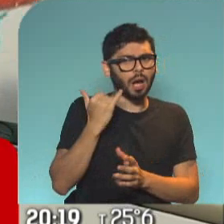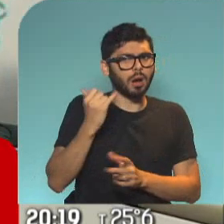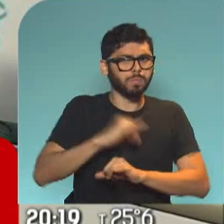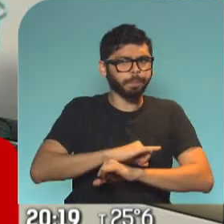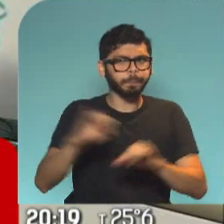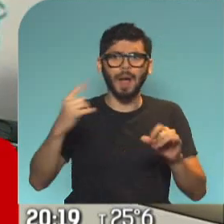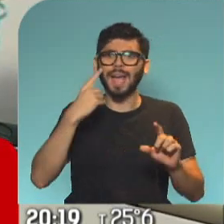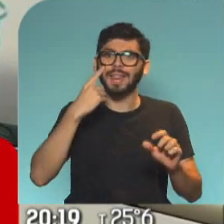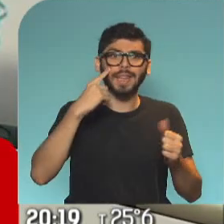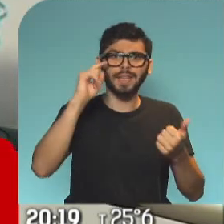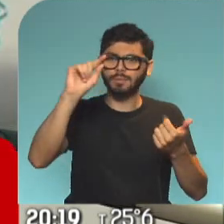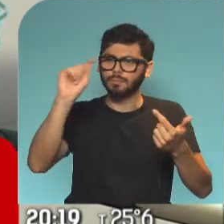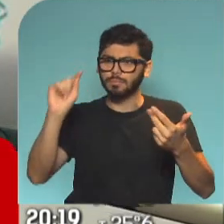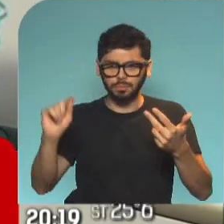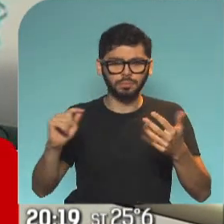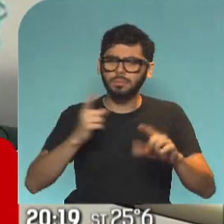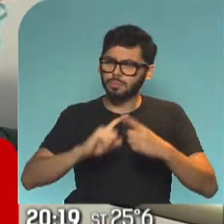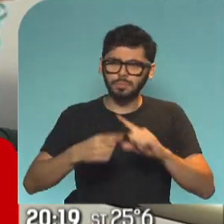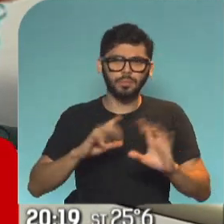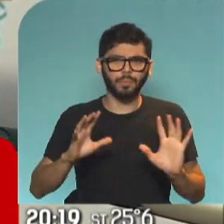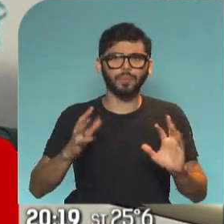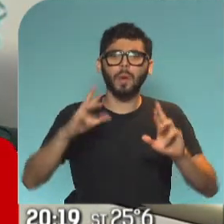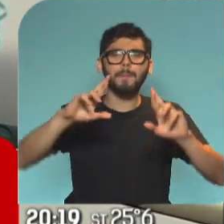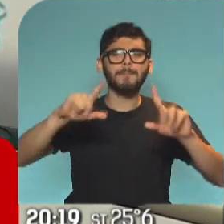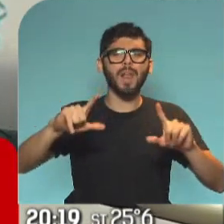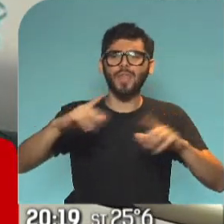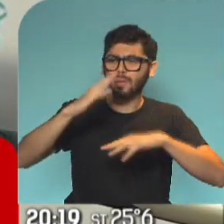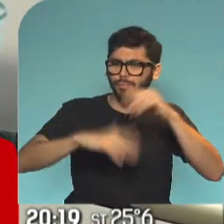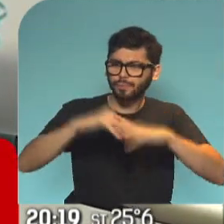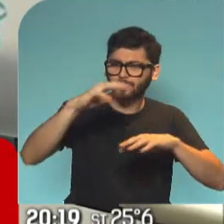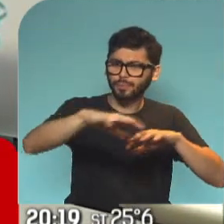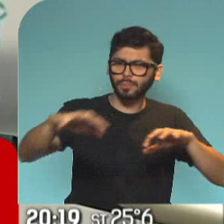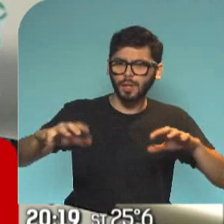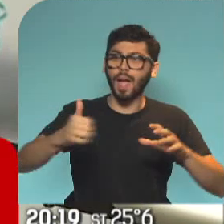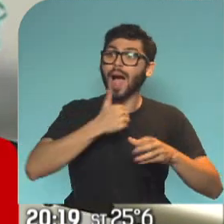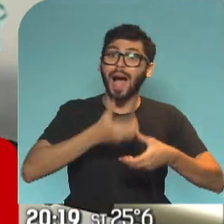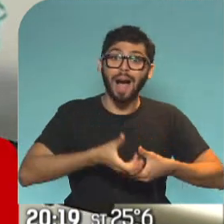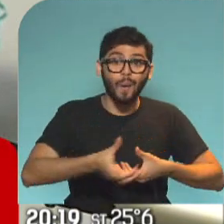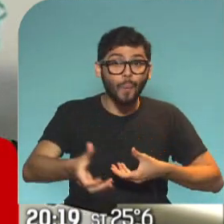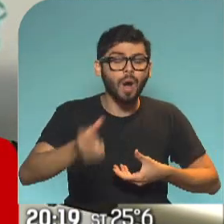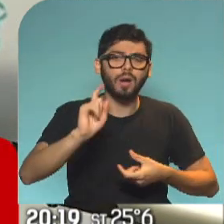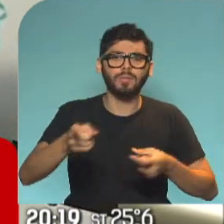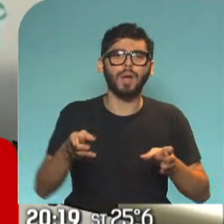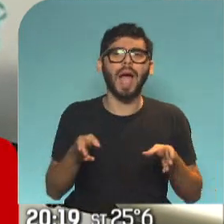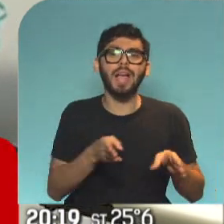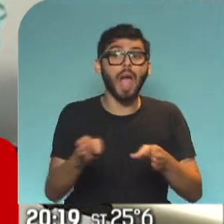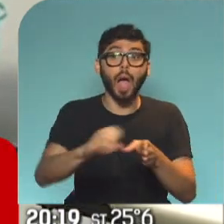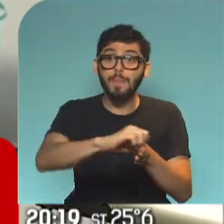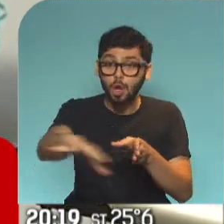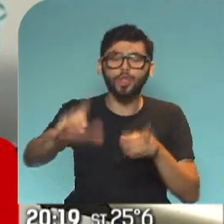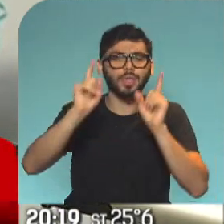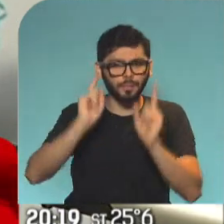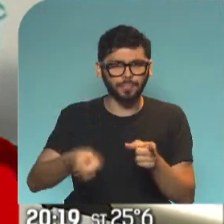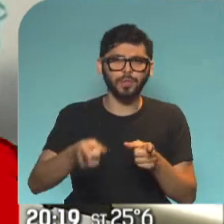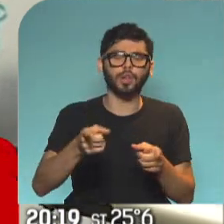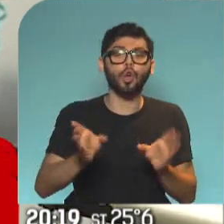con los intendentes. Hay un enorme plan de obra pública, de obra hídrica, de mejora de caminos rurales, de las